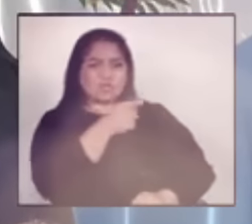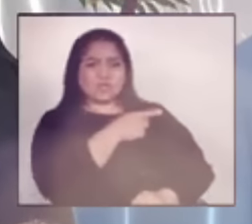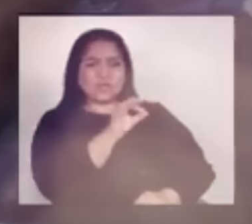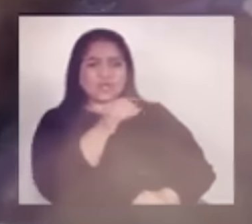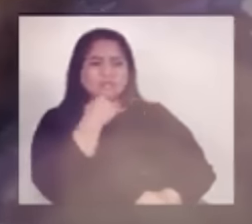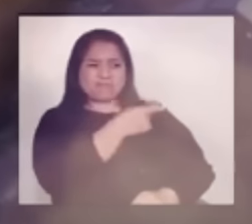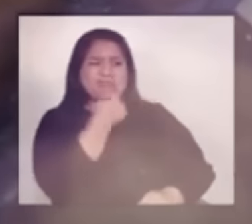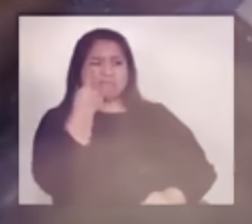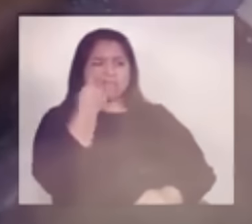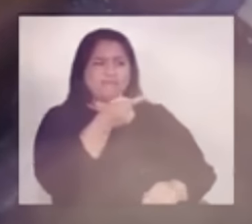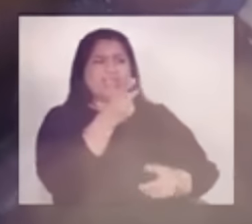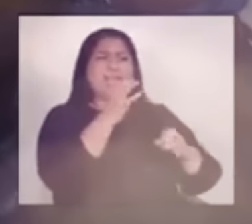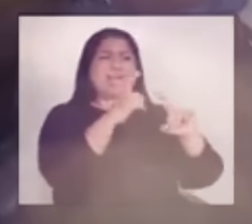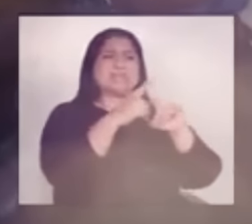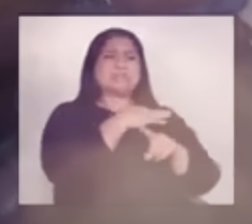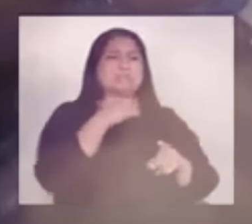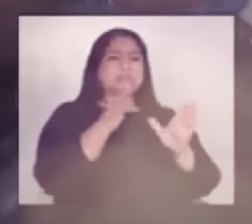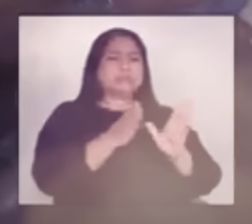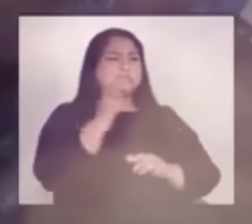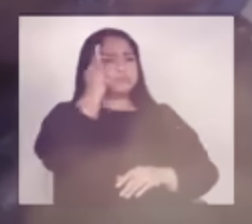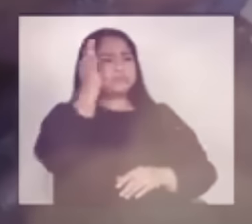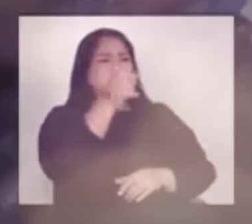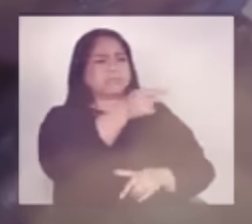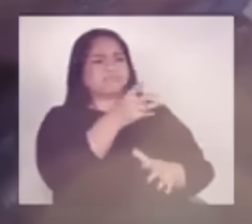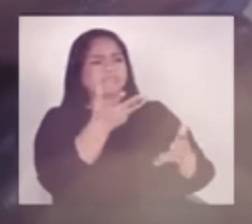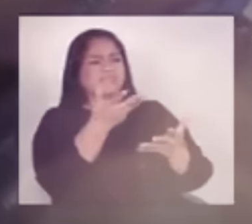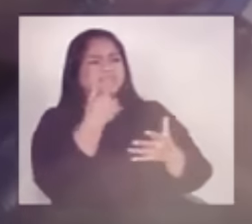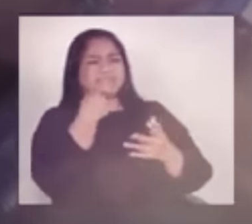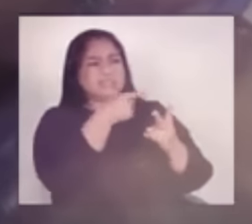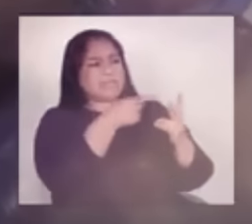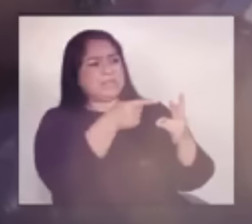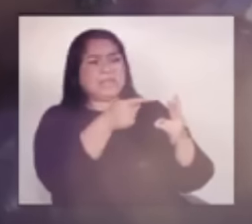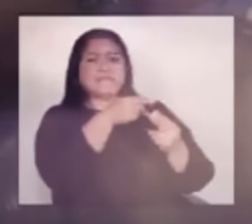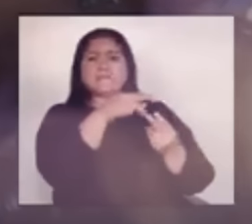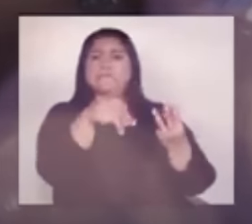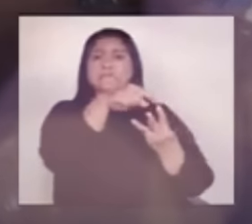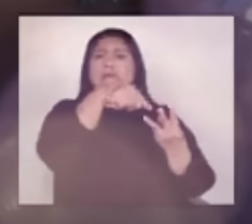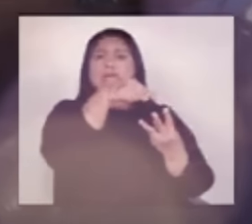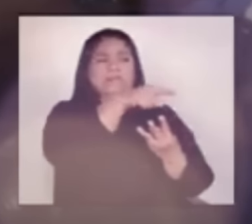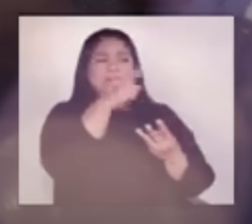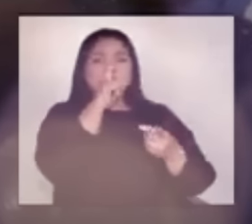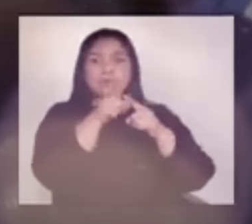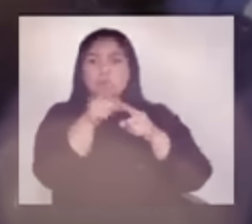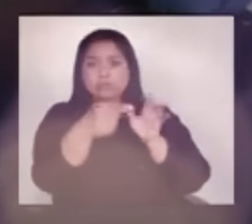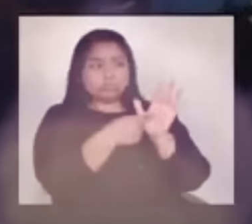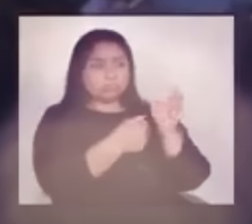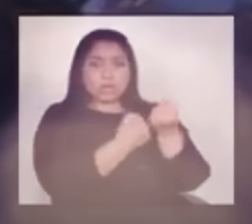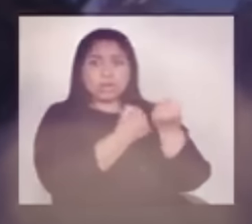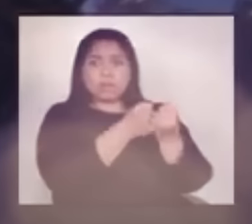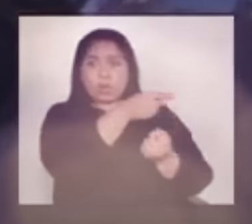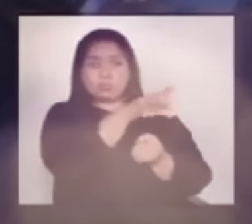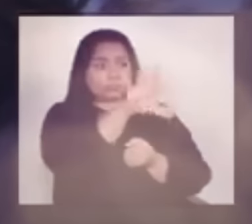tan cuestionada del ex ministro, ¿qué opinión le merece al respecto? Ya que pues hoy usted ha mostrado también su apoyo a que él sea